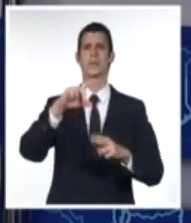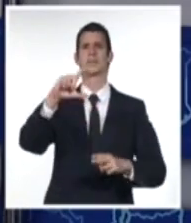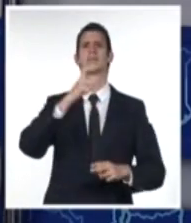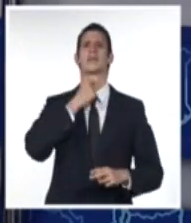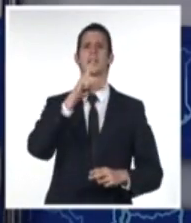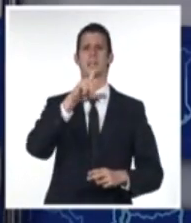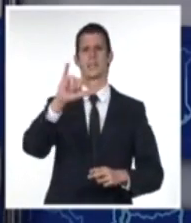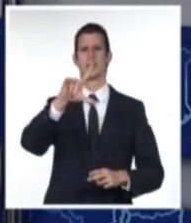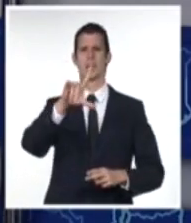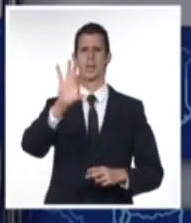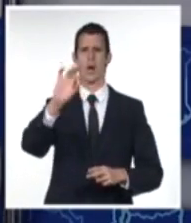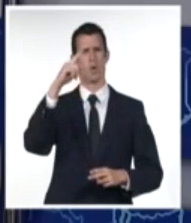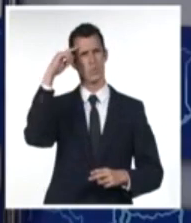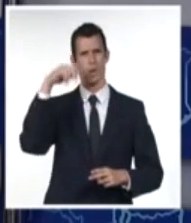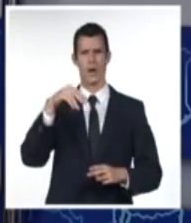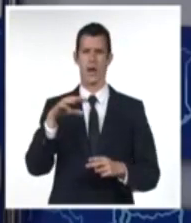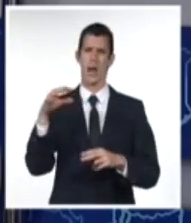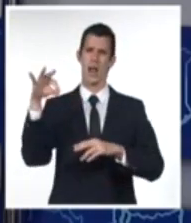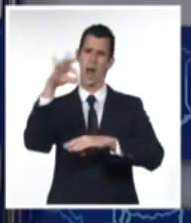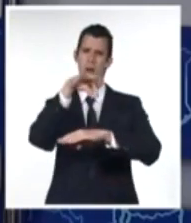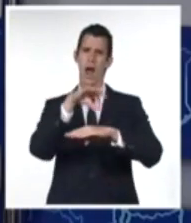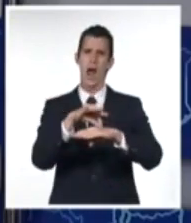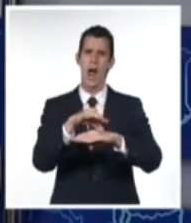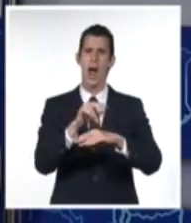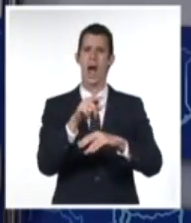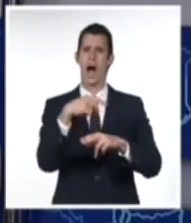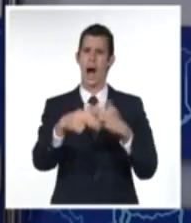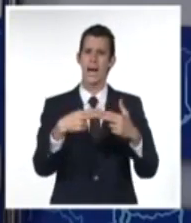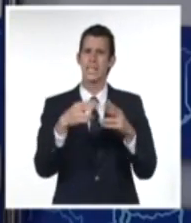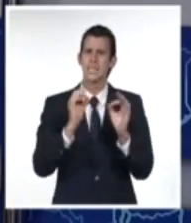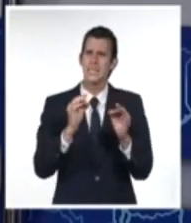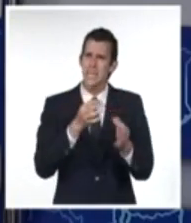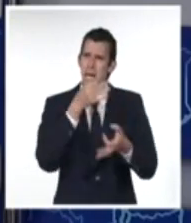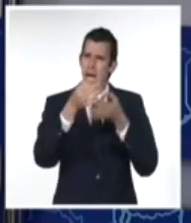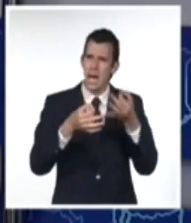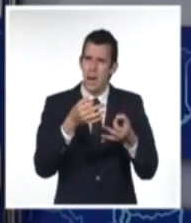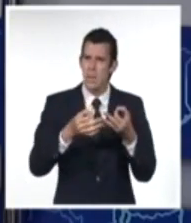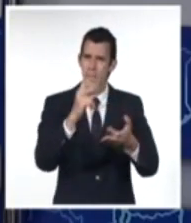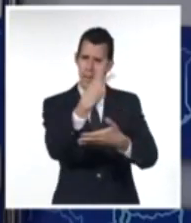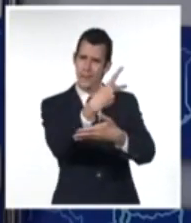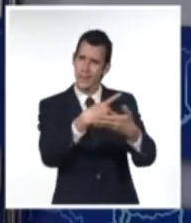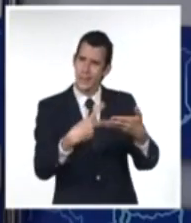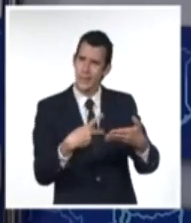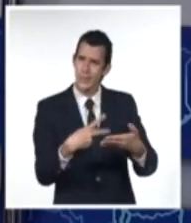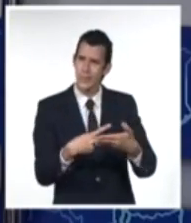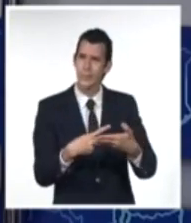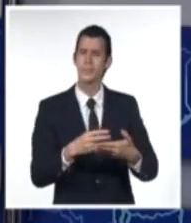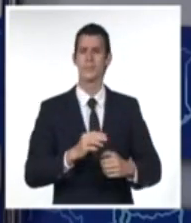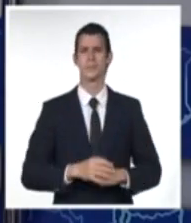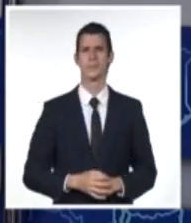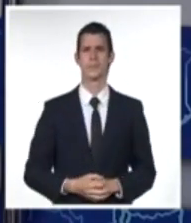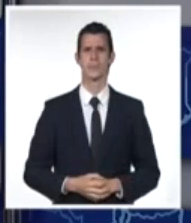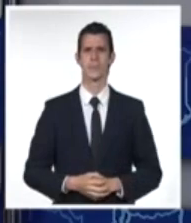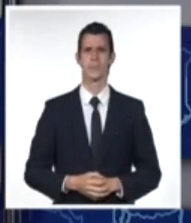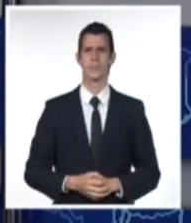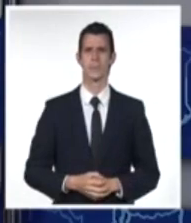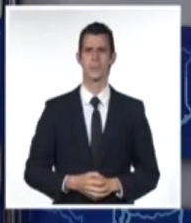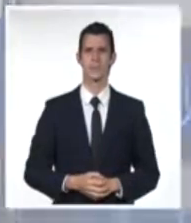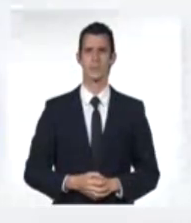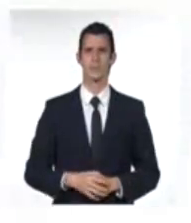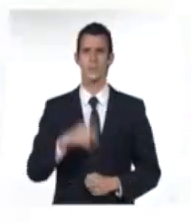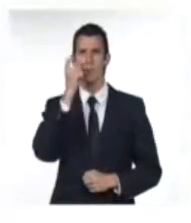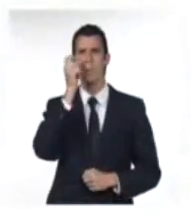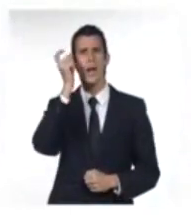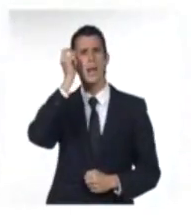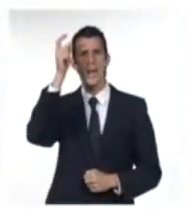Pintor, dibujante, caricaturista e historietista, creador de los emblemáticos personajes Cecilín y Coti. Nacido